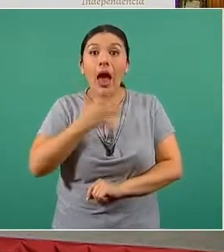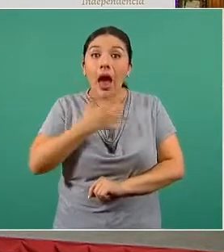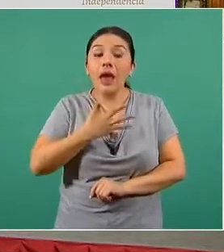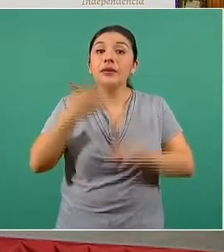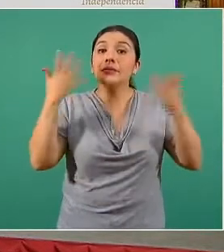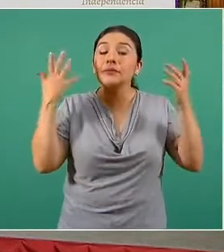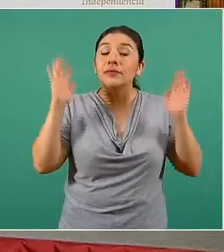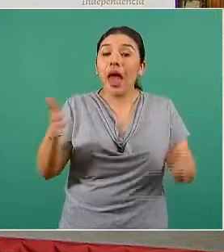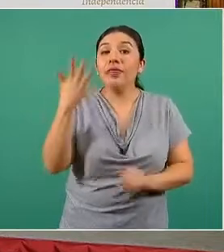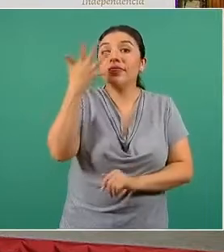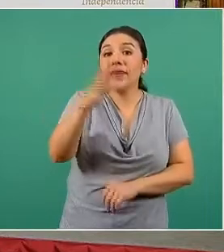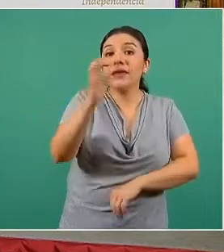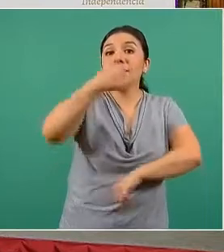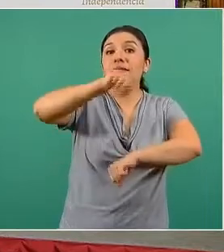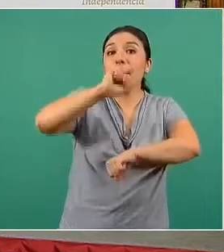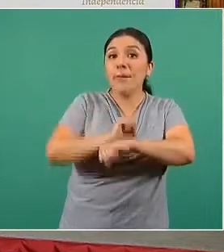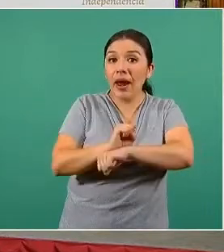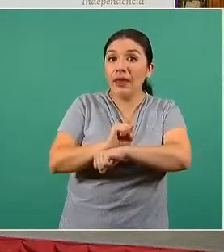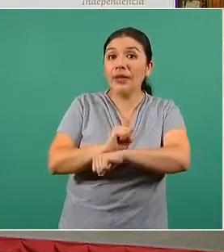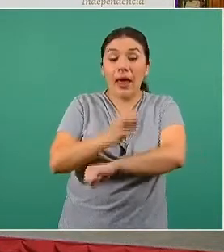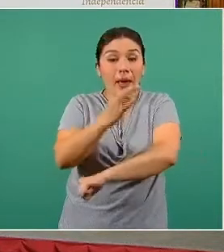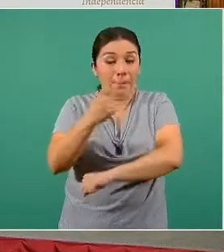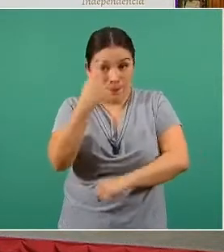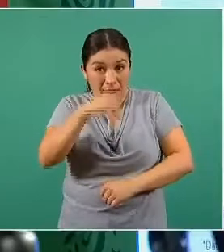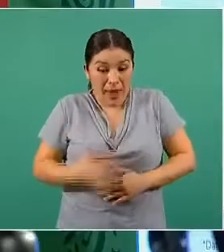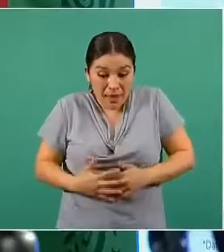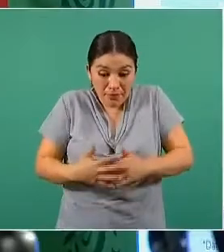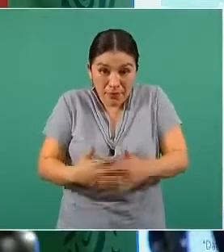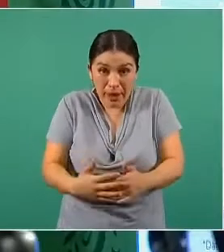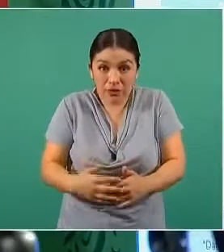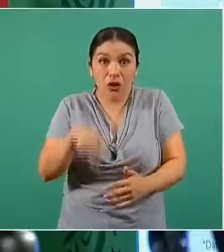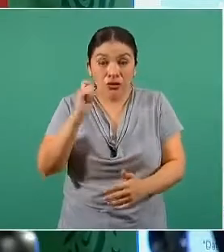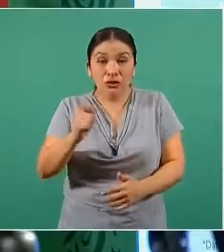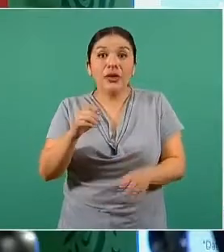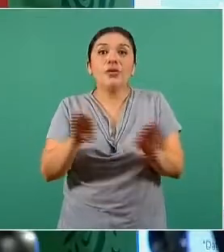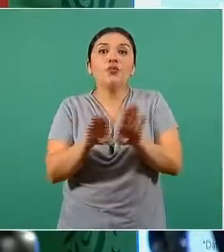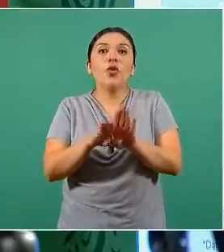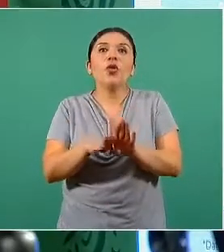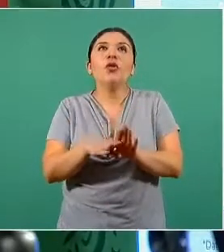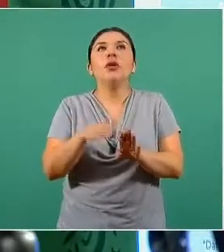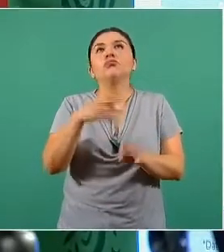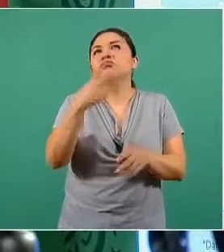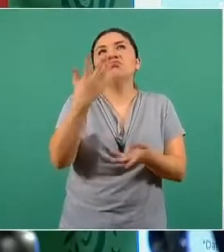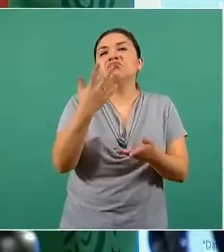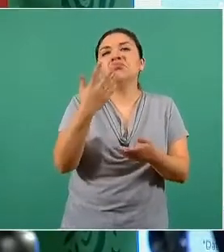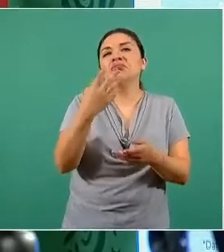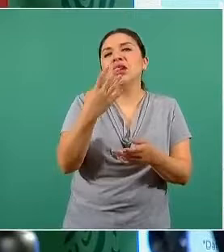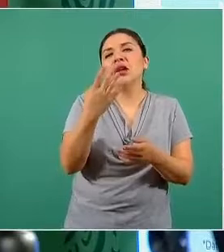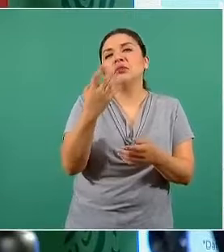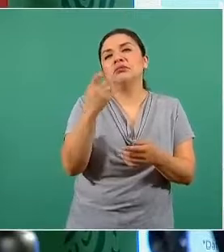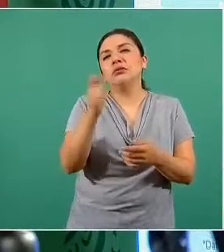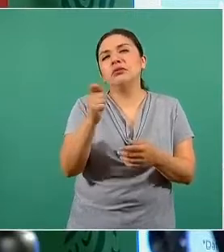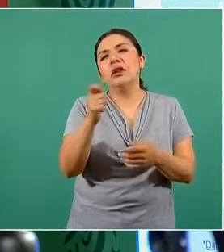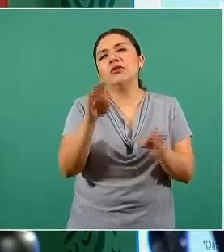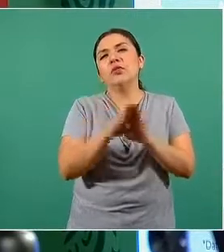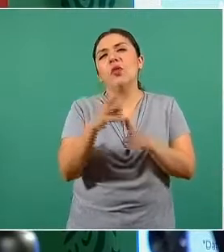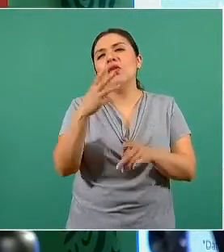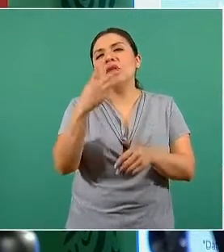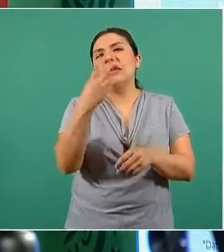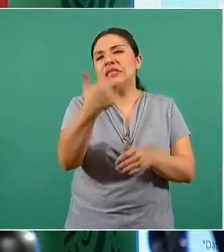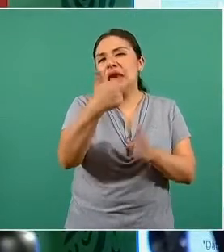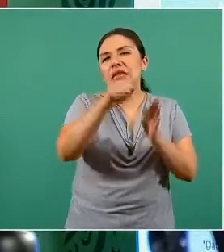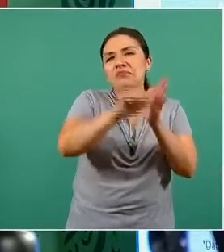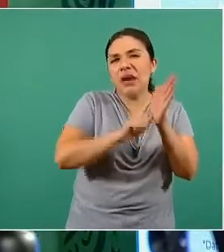tenga 10 o más semanas de embarazo, esto es el segundo trimestre o el tercer trimestre del embarazo,